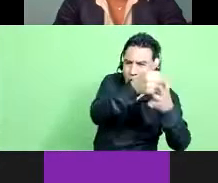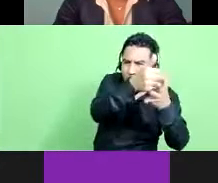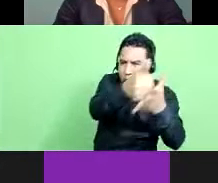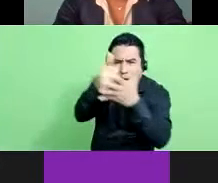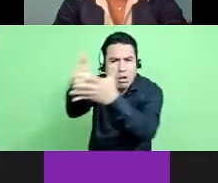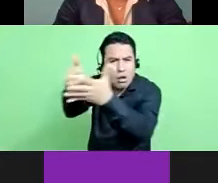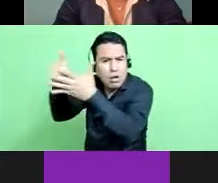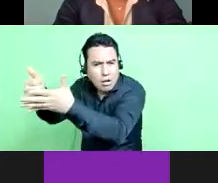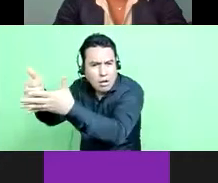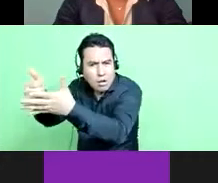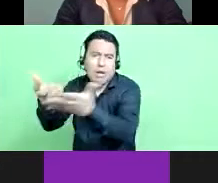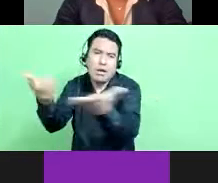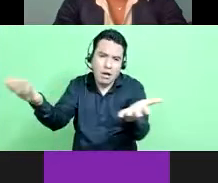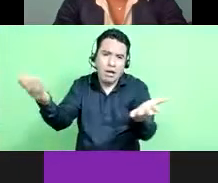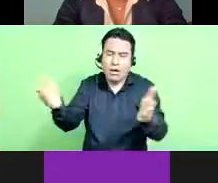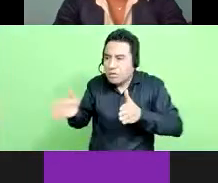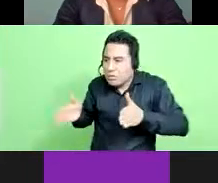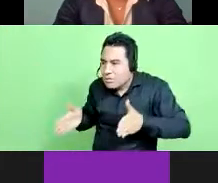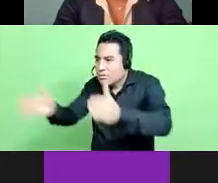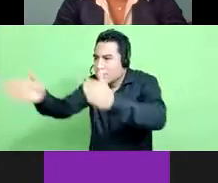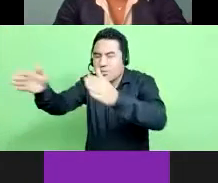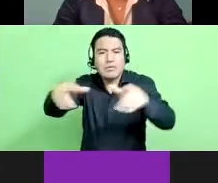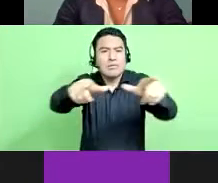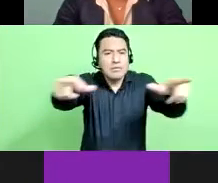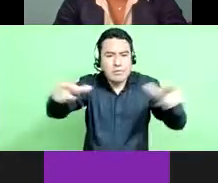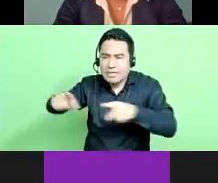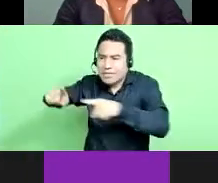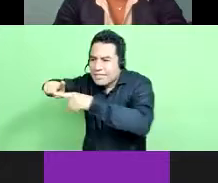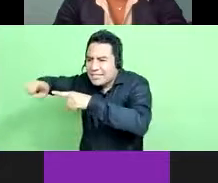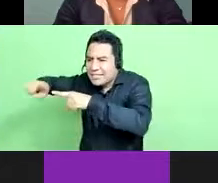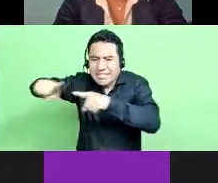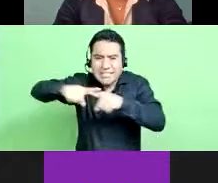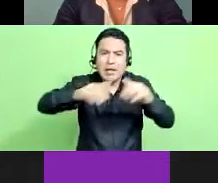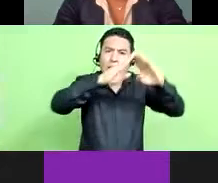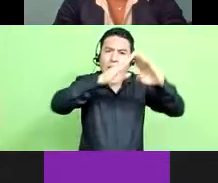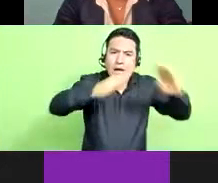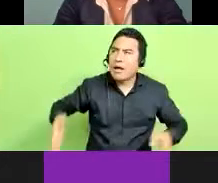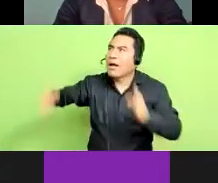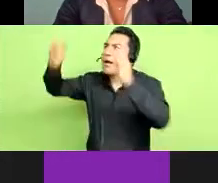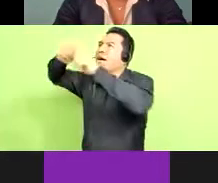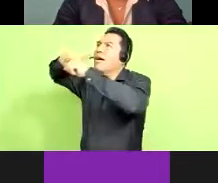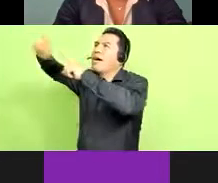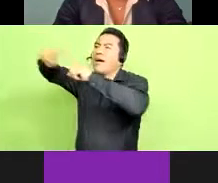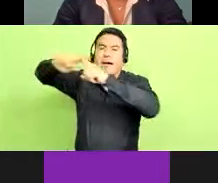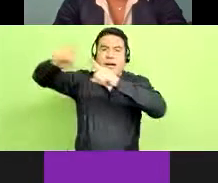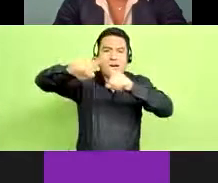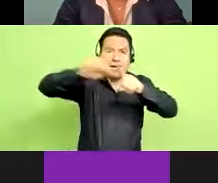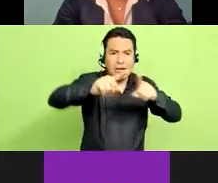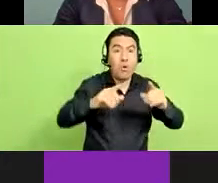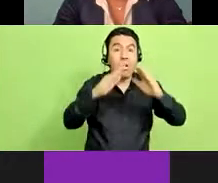áreas de circulación común de las edificaciones de uso residencial